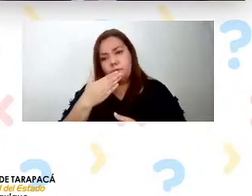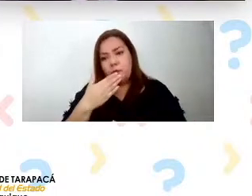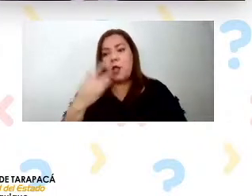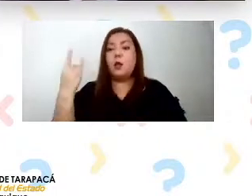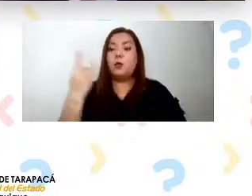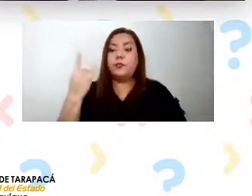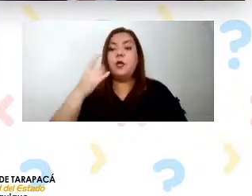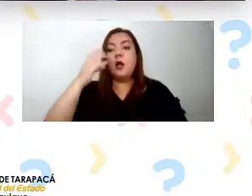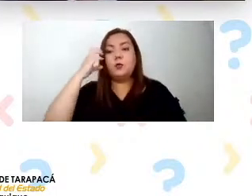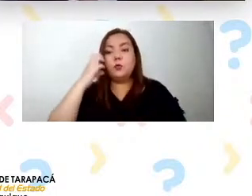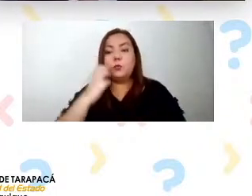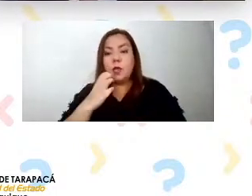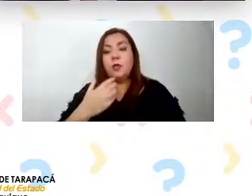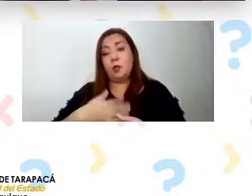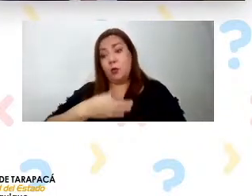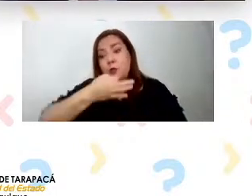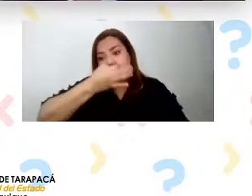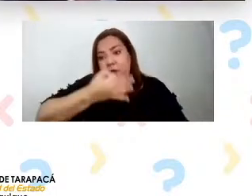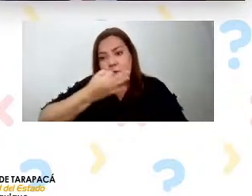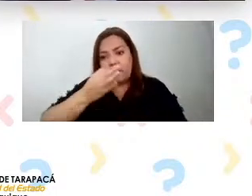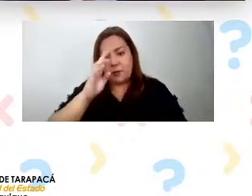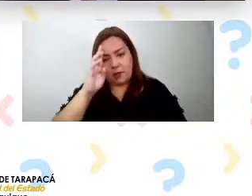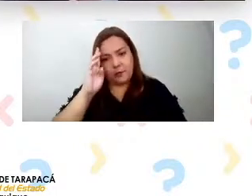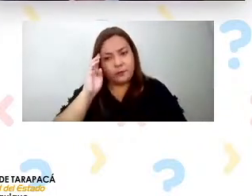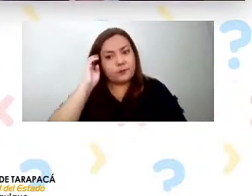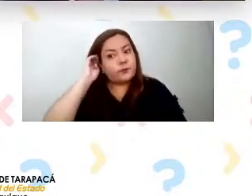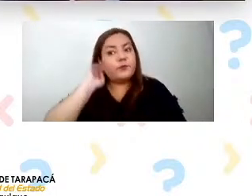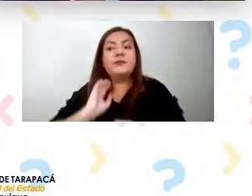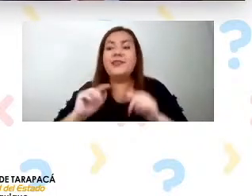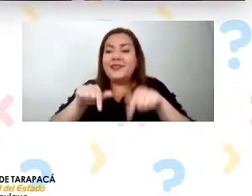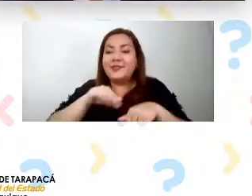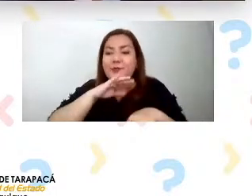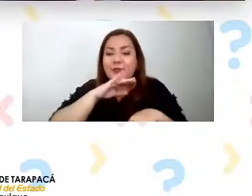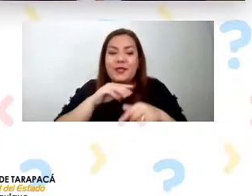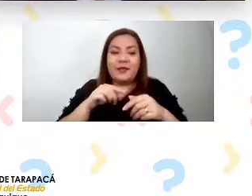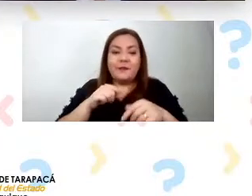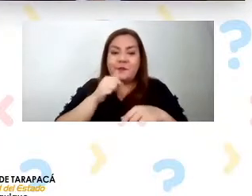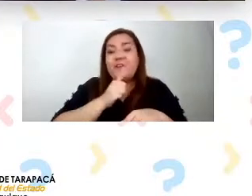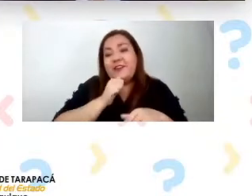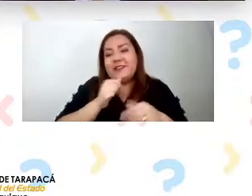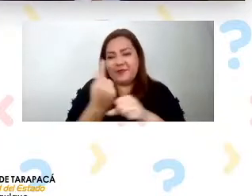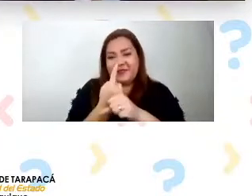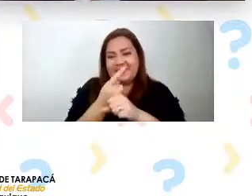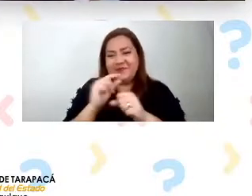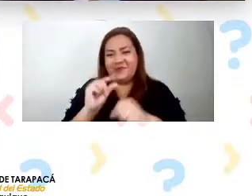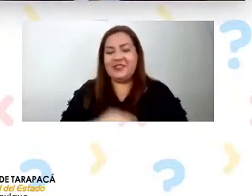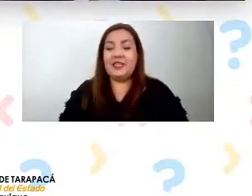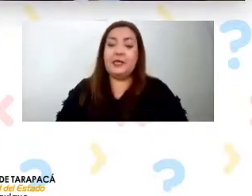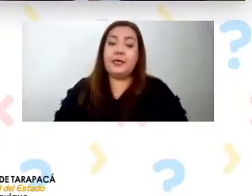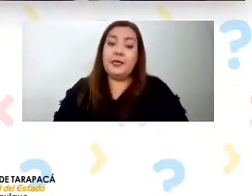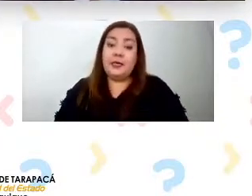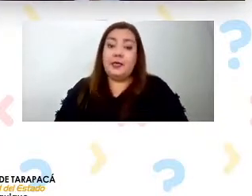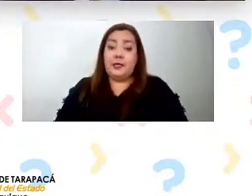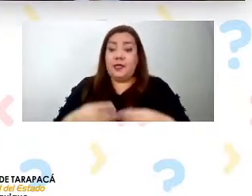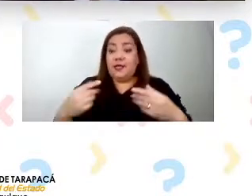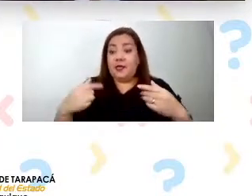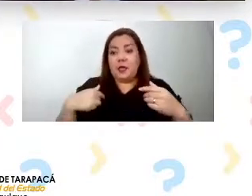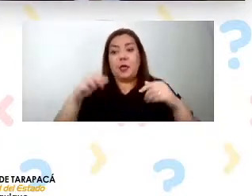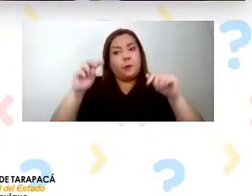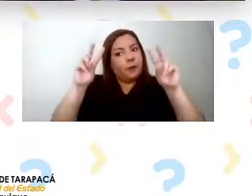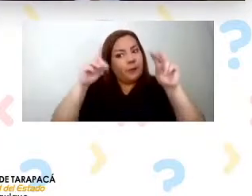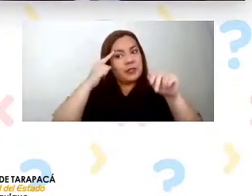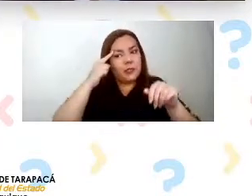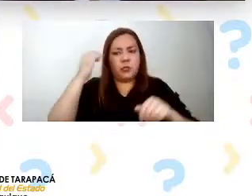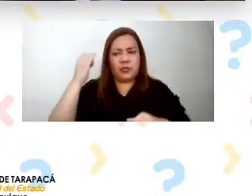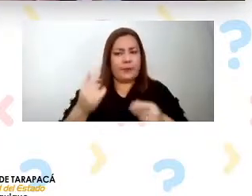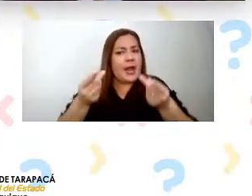Prat, que es lo que les voy a comentar en estos minutos que me quedan, en relación a la calidad.